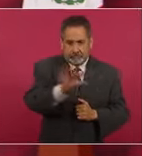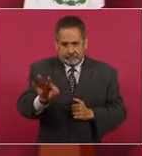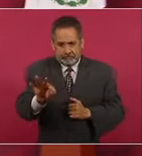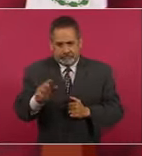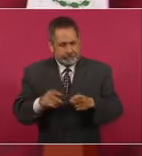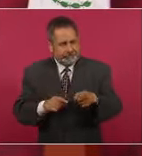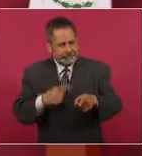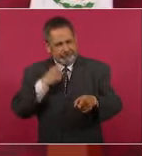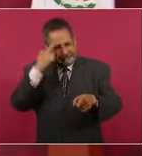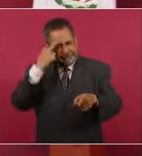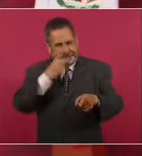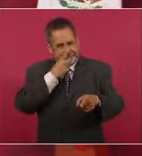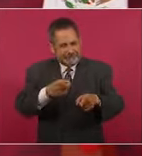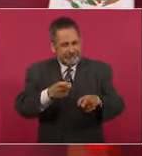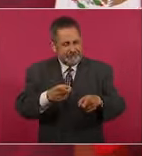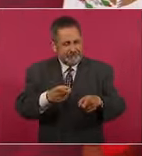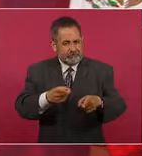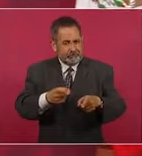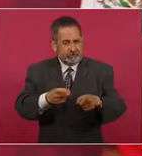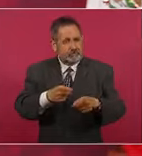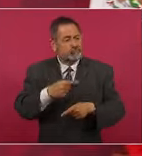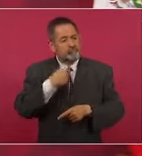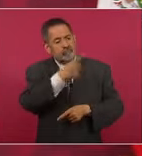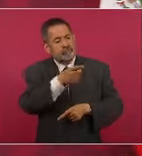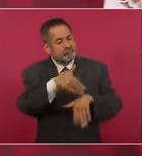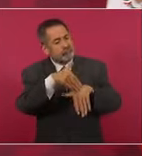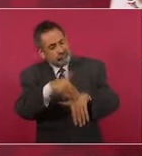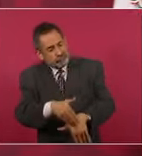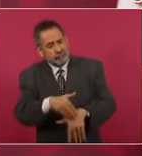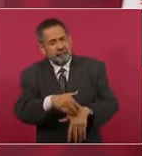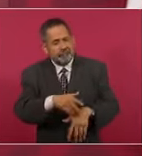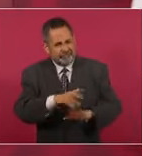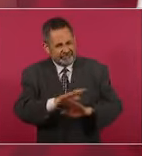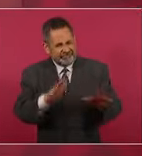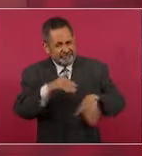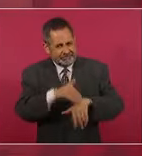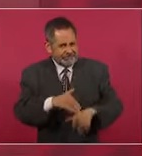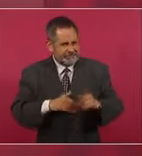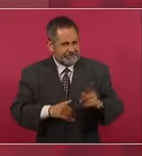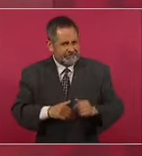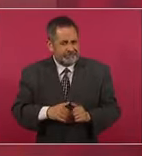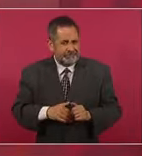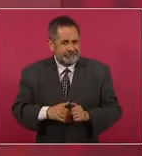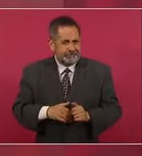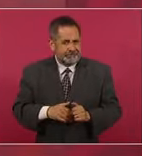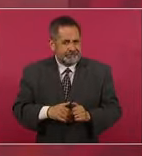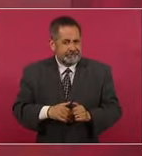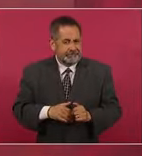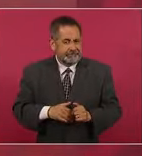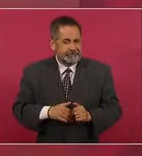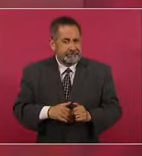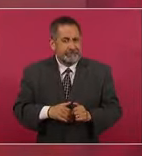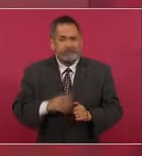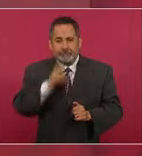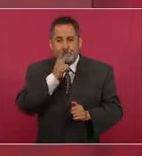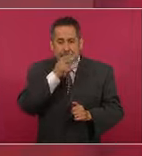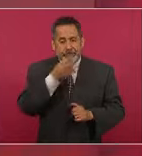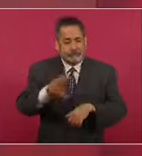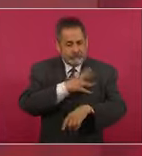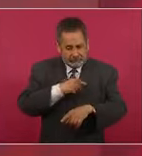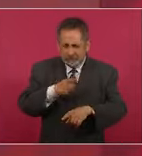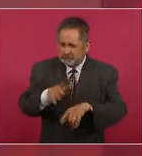de que se rindiera y que le iba a ir bien, que lo iban